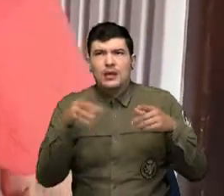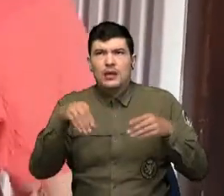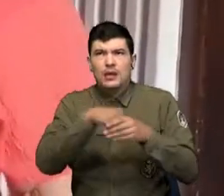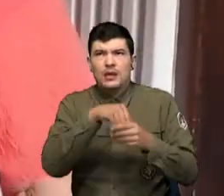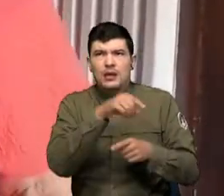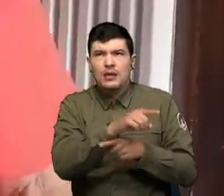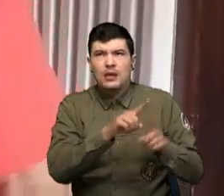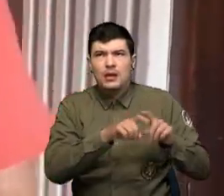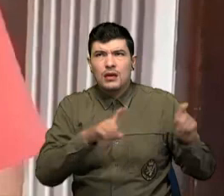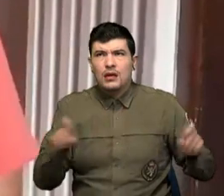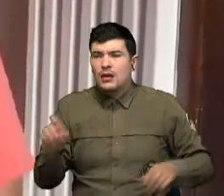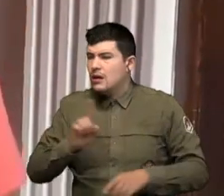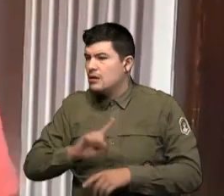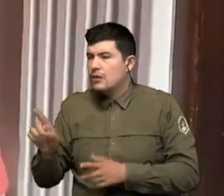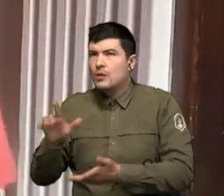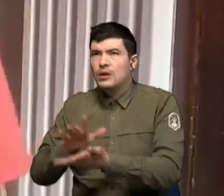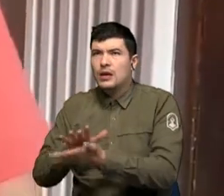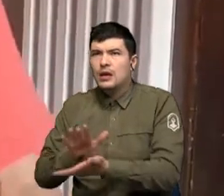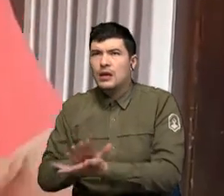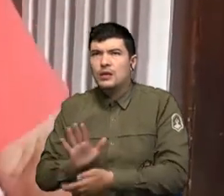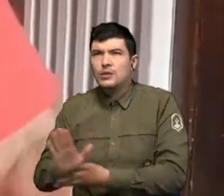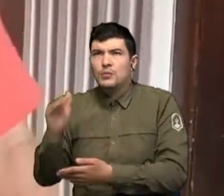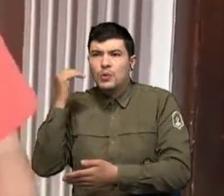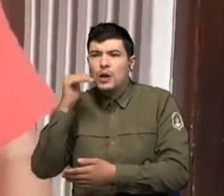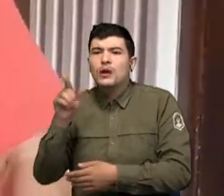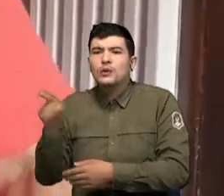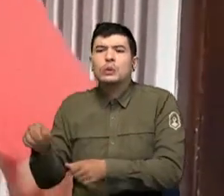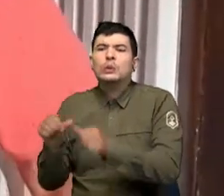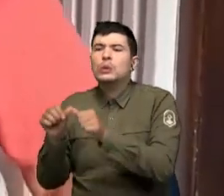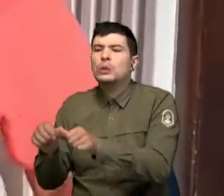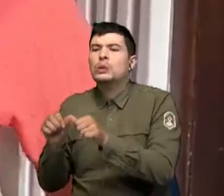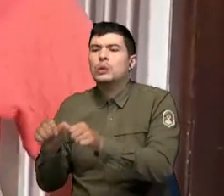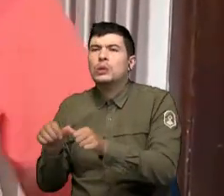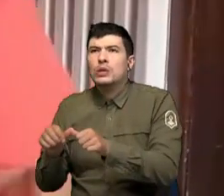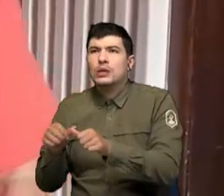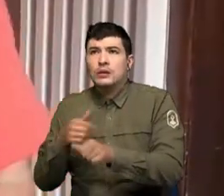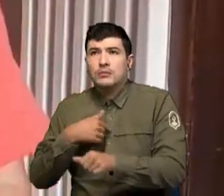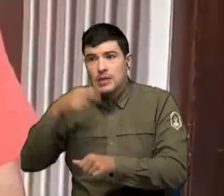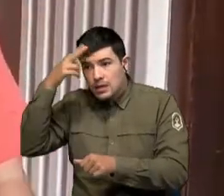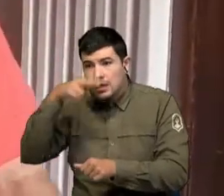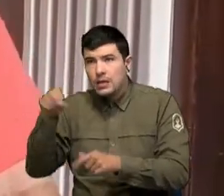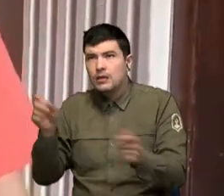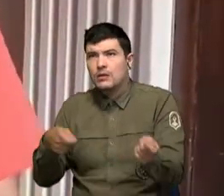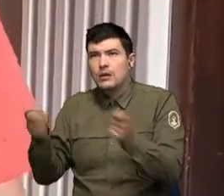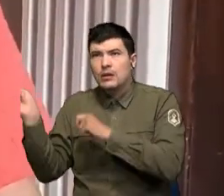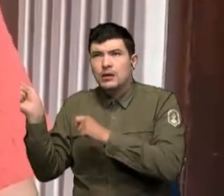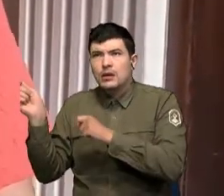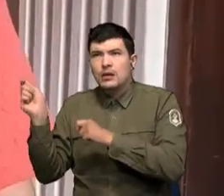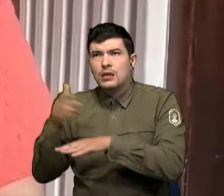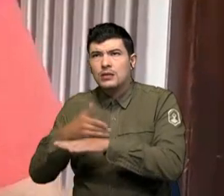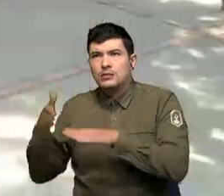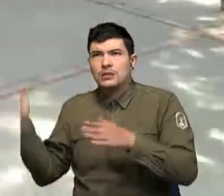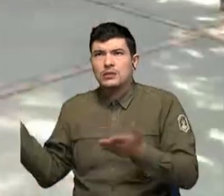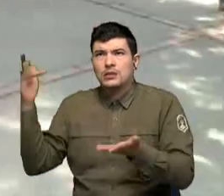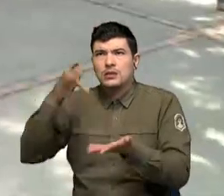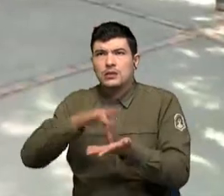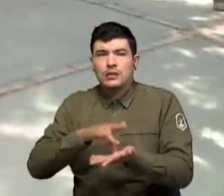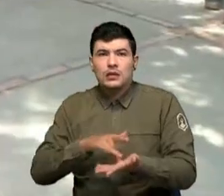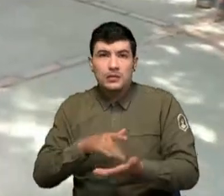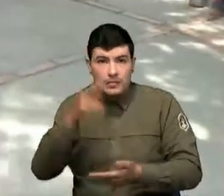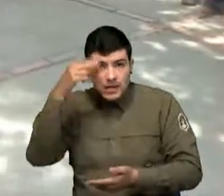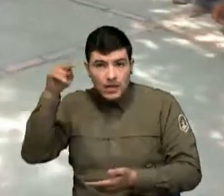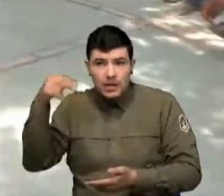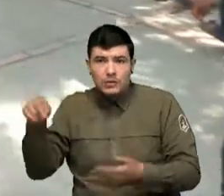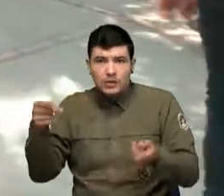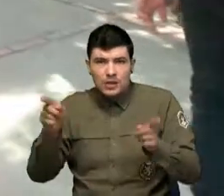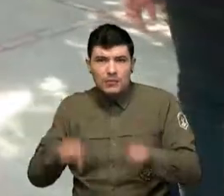eso. Dijo, no, tranquila señora, ¿qué decía usted? Y no, fue mi hijo. Se lo llevaron y mi nieto lo llevaron. En el municipio